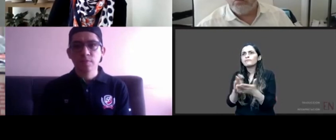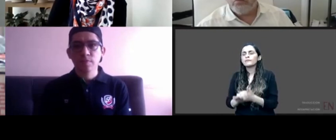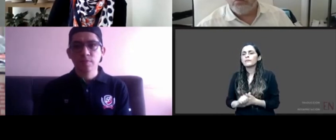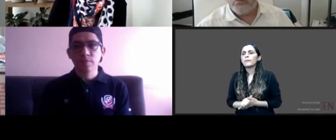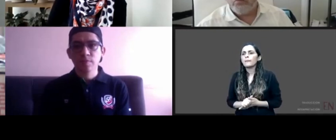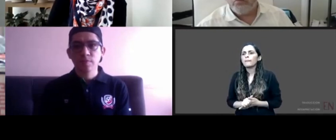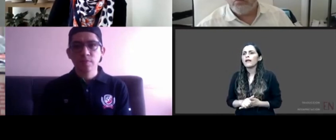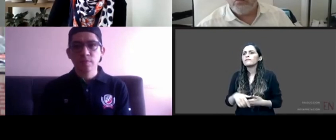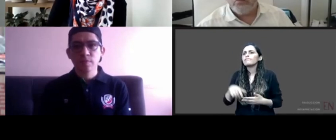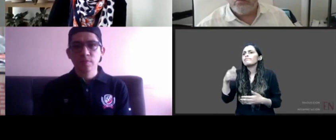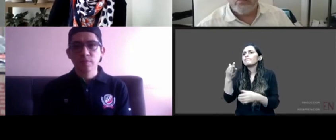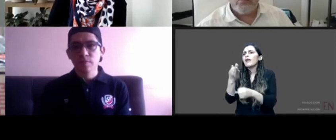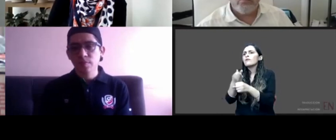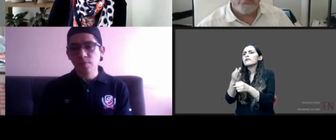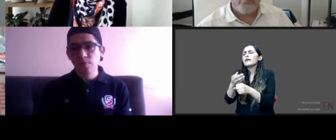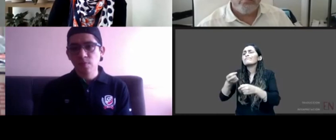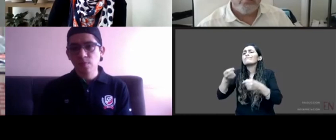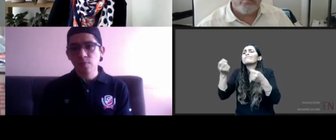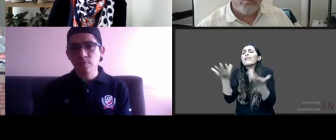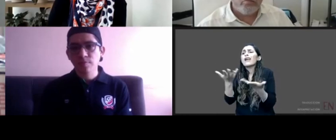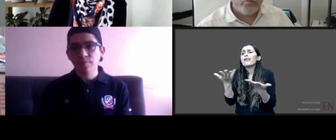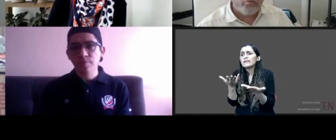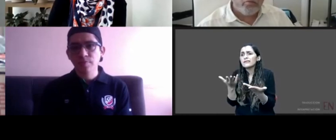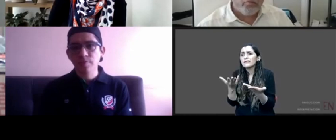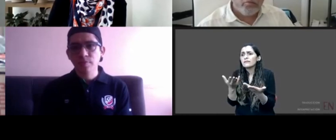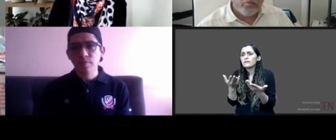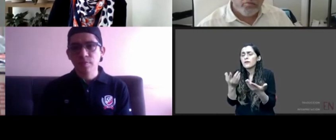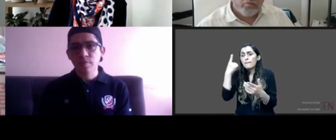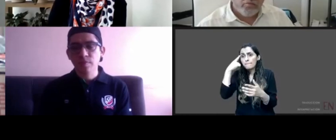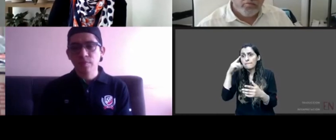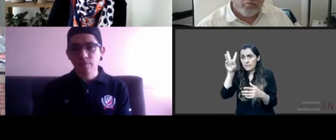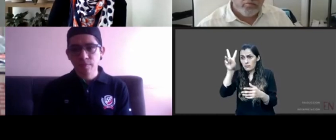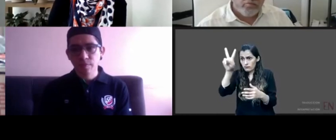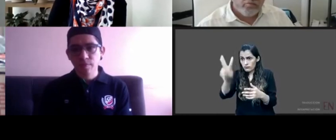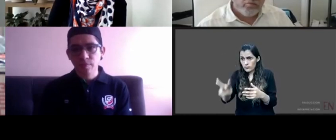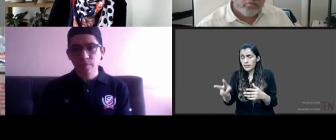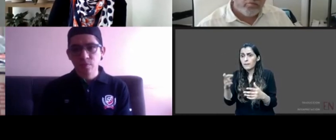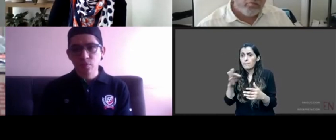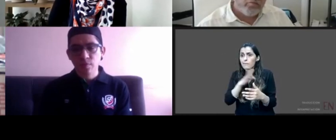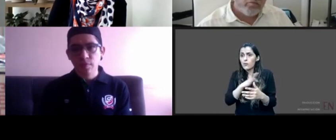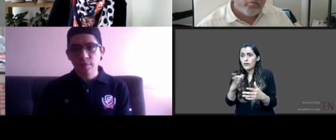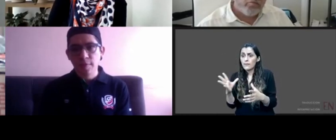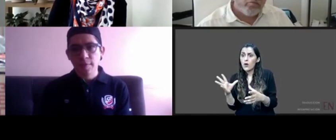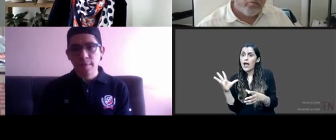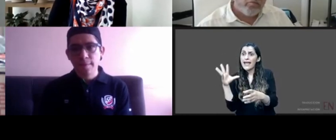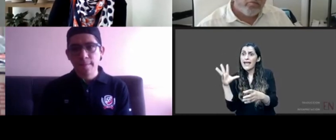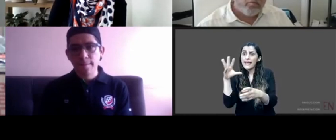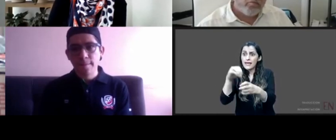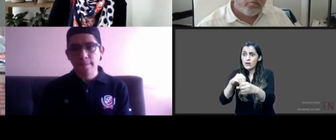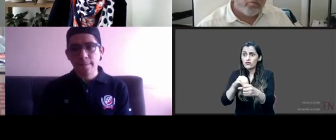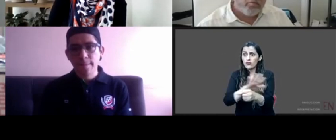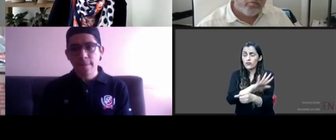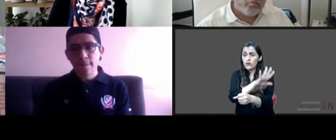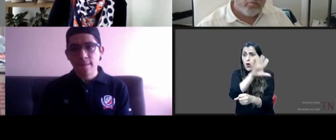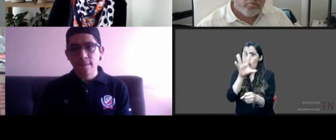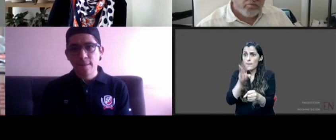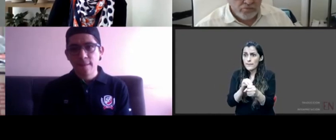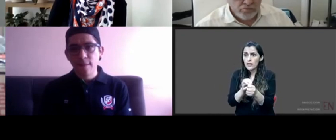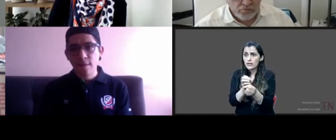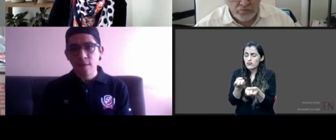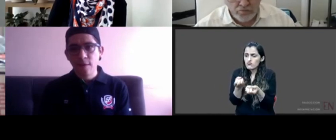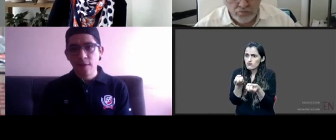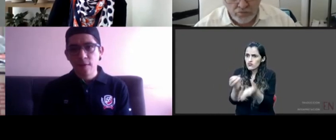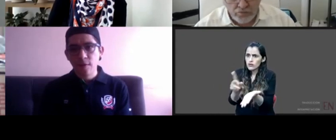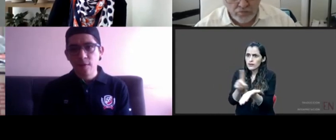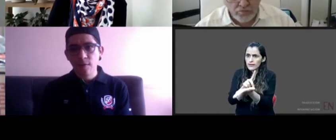qué se puede hacer, hacia dónde vamos para alcanzar esta inclusión plena, esta garantía de derechos y algo más